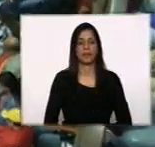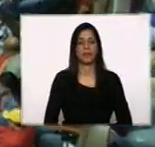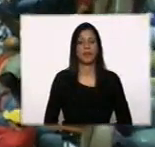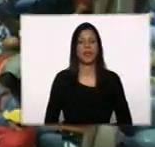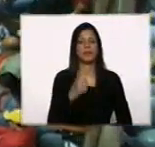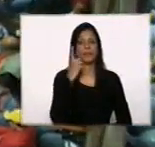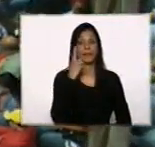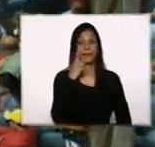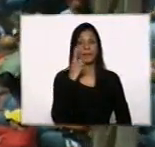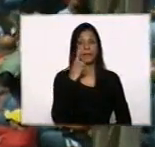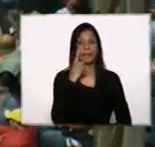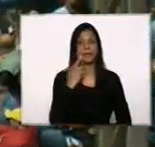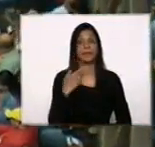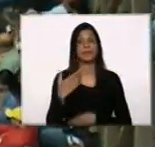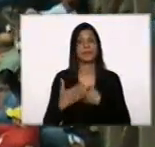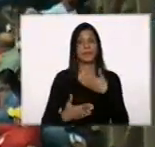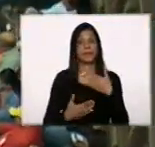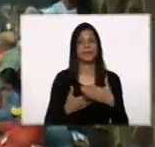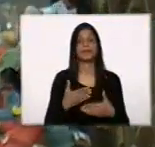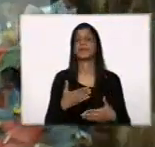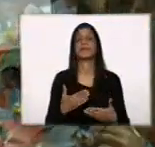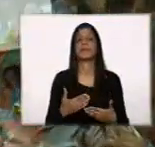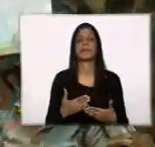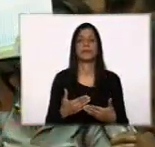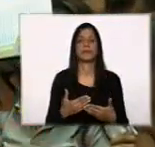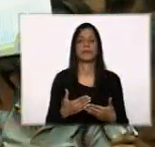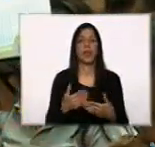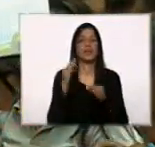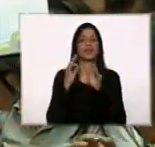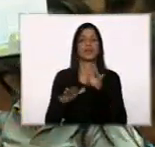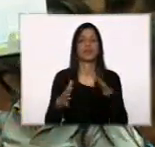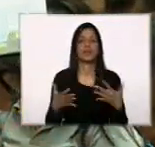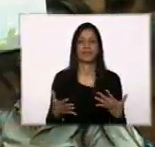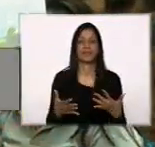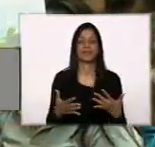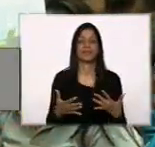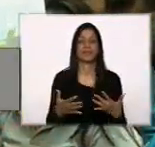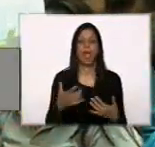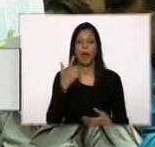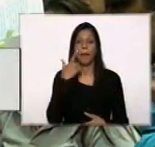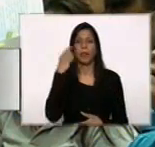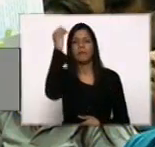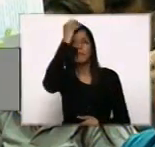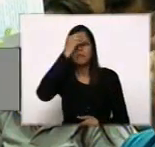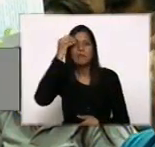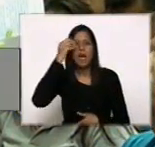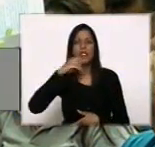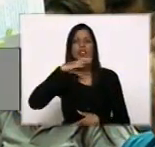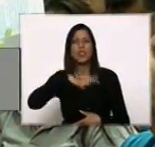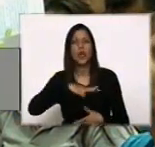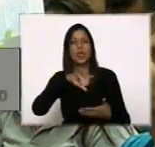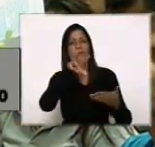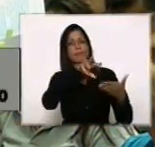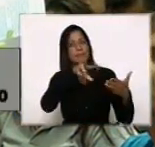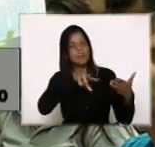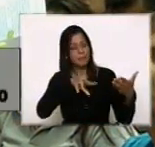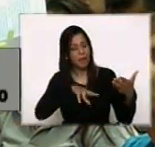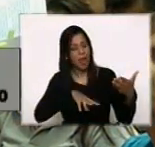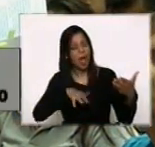Bueno, fíjense entonces que qué casualidad, ¿no? Porque si uno analiza la historia,